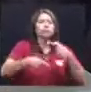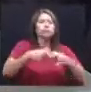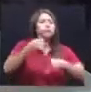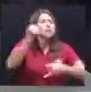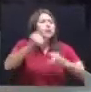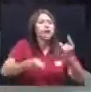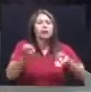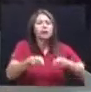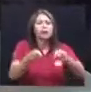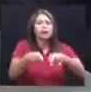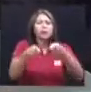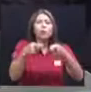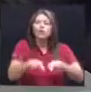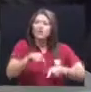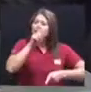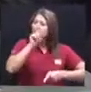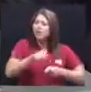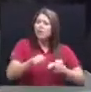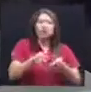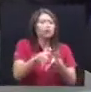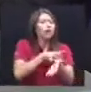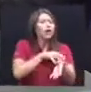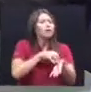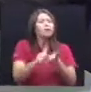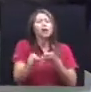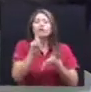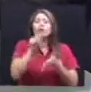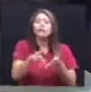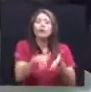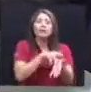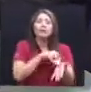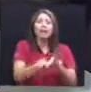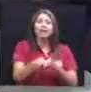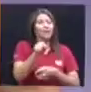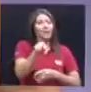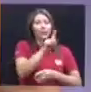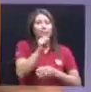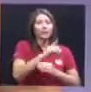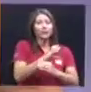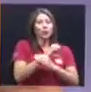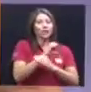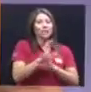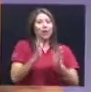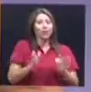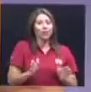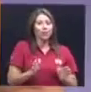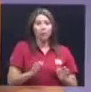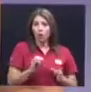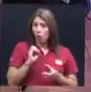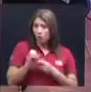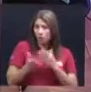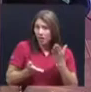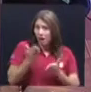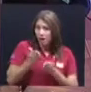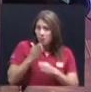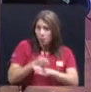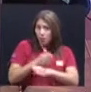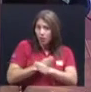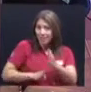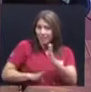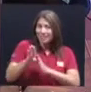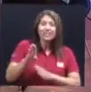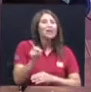arrasar remos lo que haya que arrasar eso no es ser conserv es que habrá progresistas en esos países yo no creo que sea progresista que es